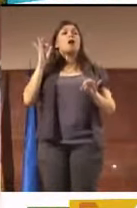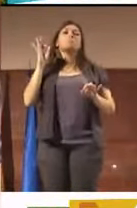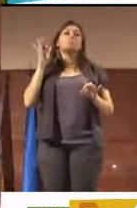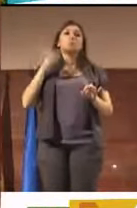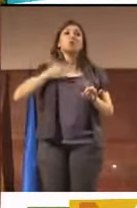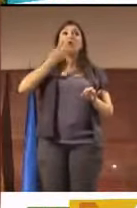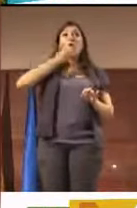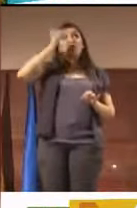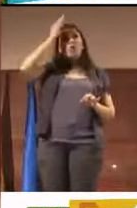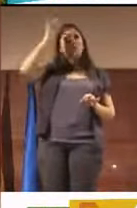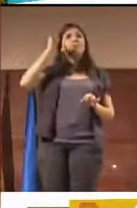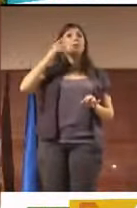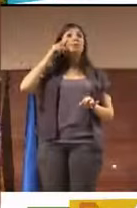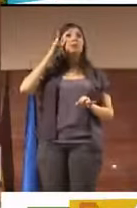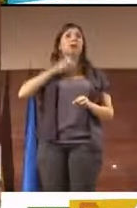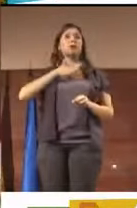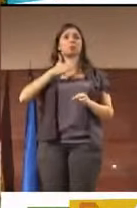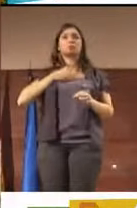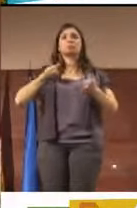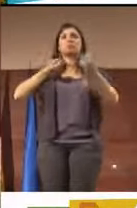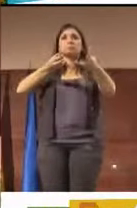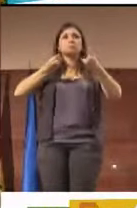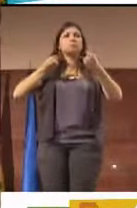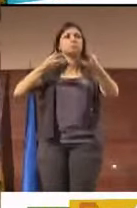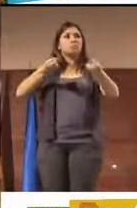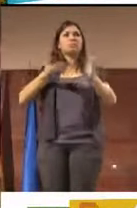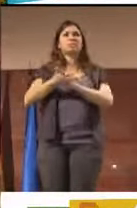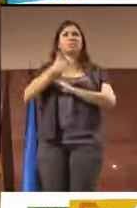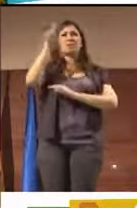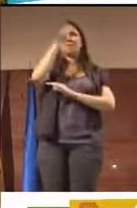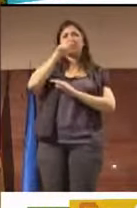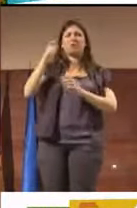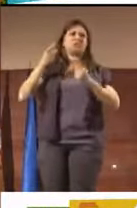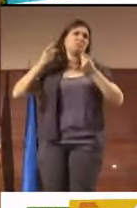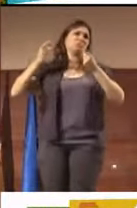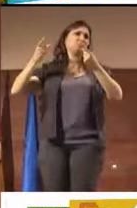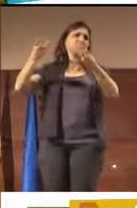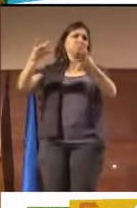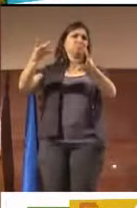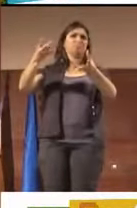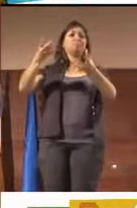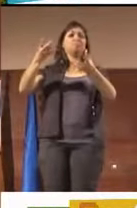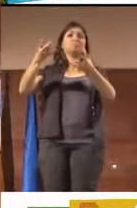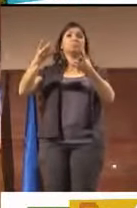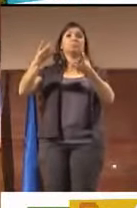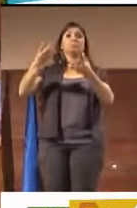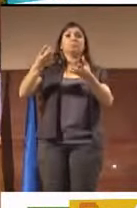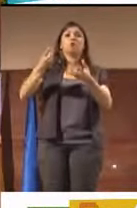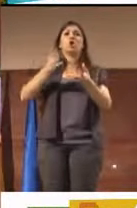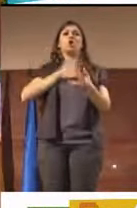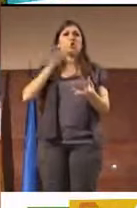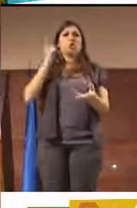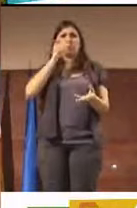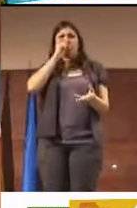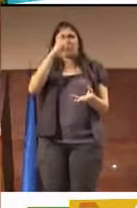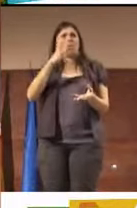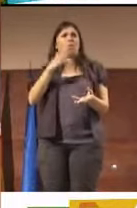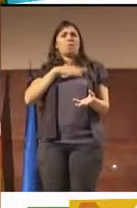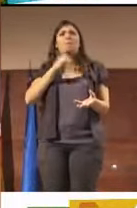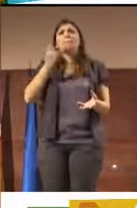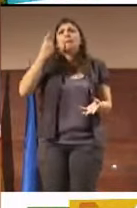el conocimiento de mi experiencia personal y el conocimiento de cientos de personas, no quiero ser pretencioso, pero quizá miles